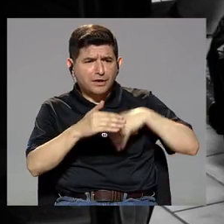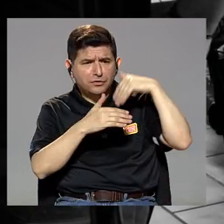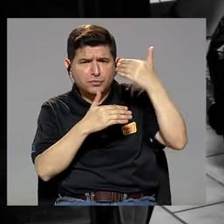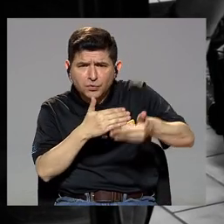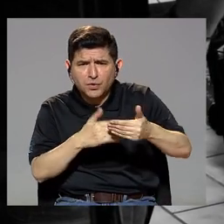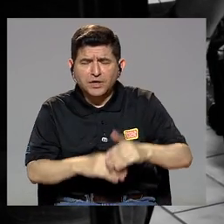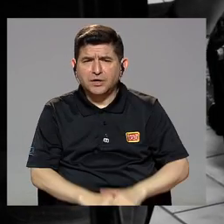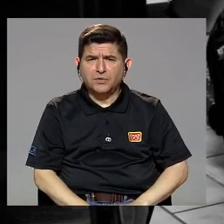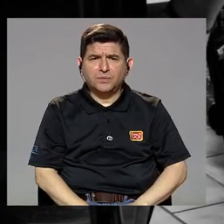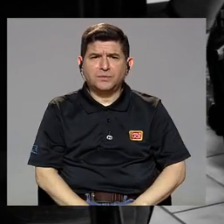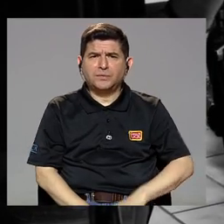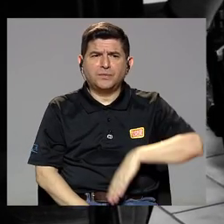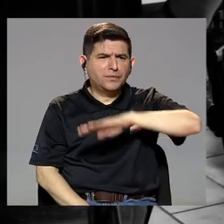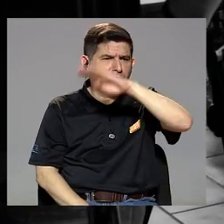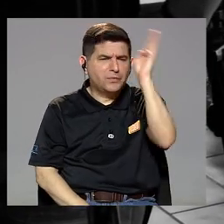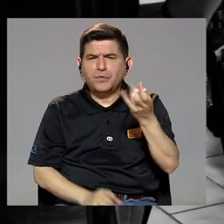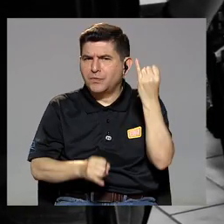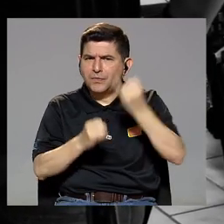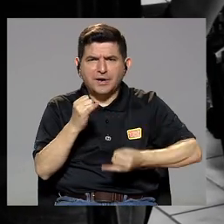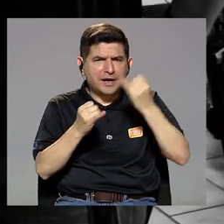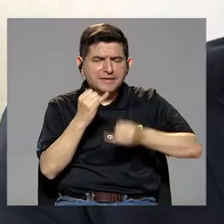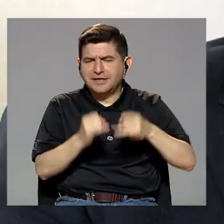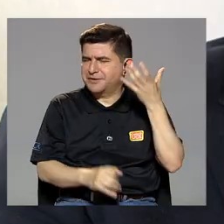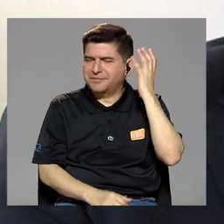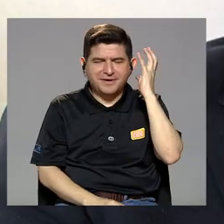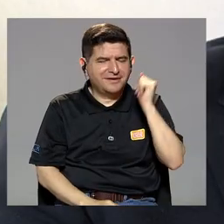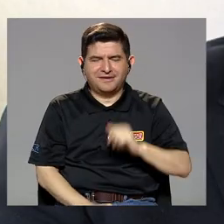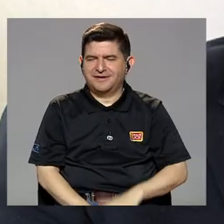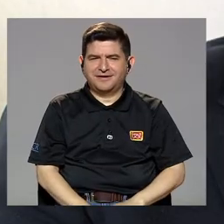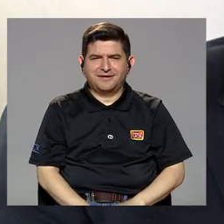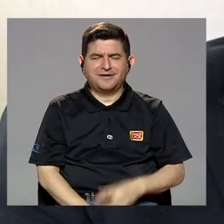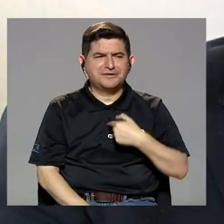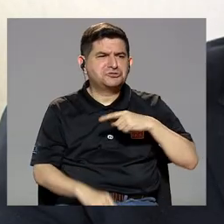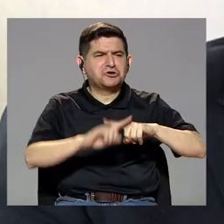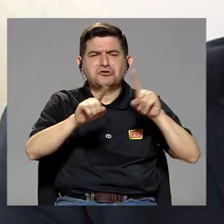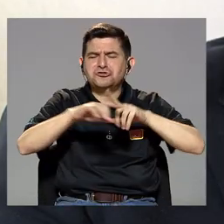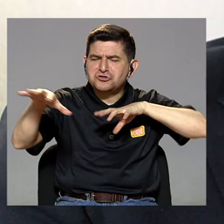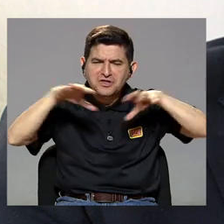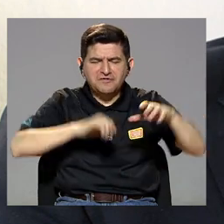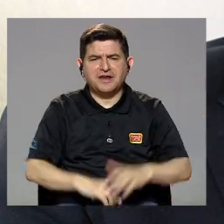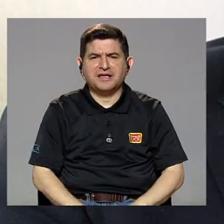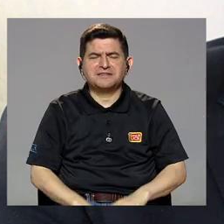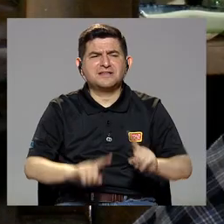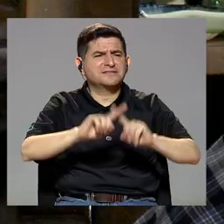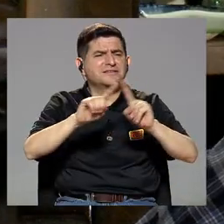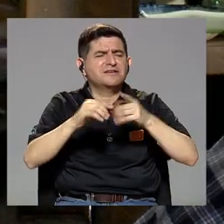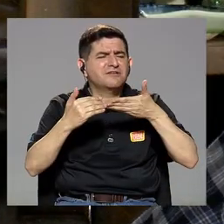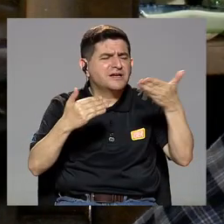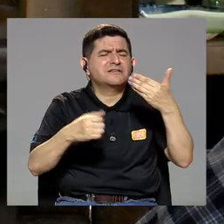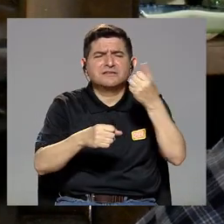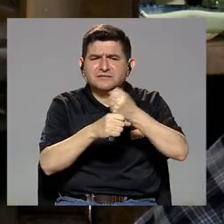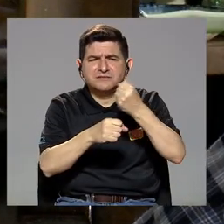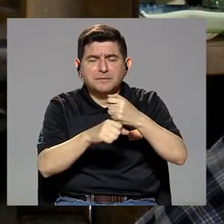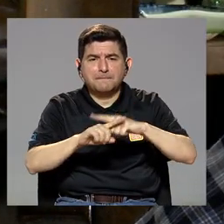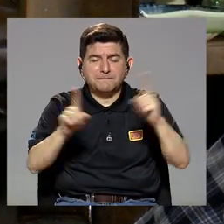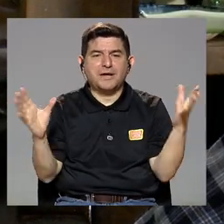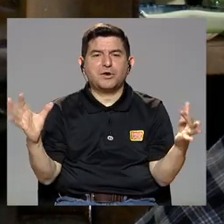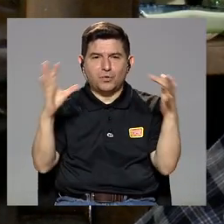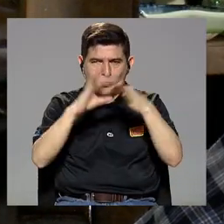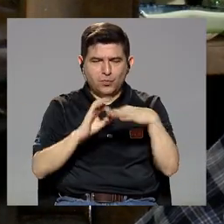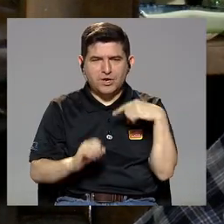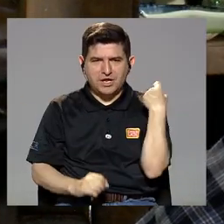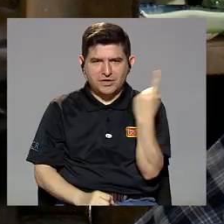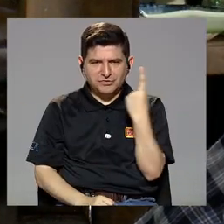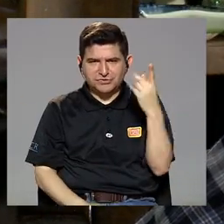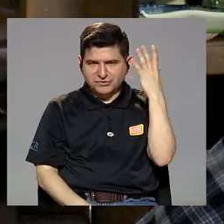nunca terminé con la radio tuve muchas actividades estuve en muchas cosas pero siempre el diga va de radio